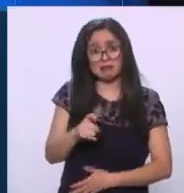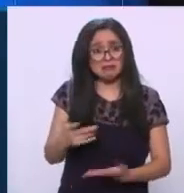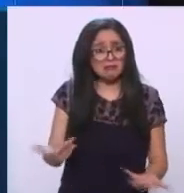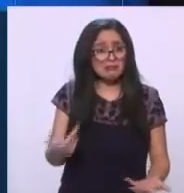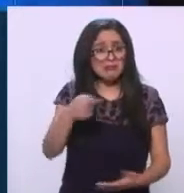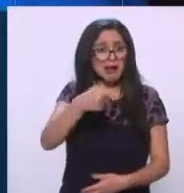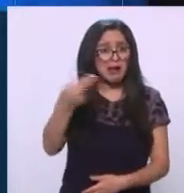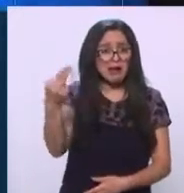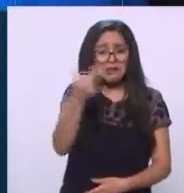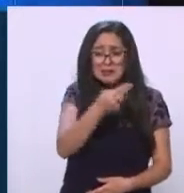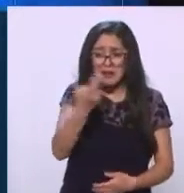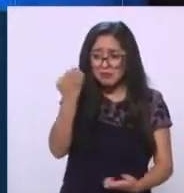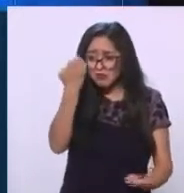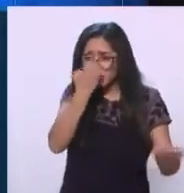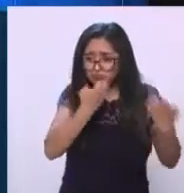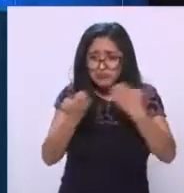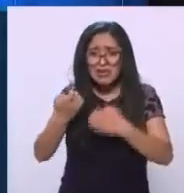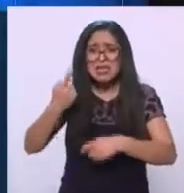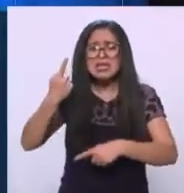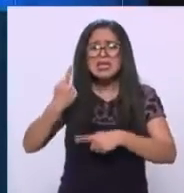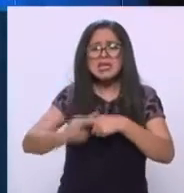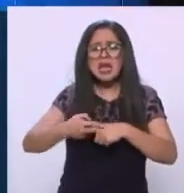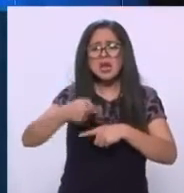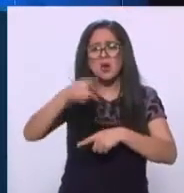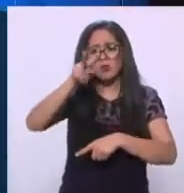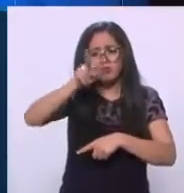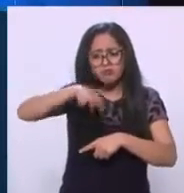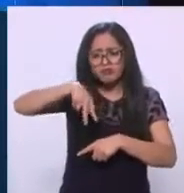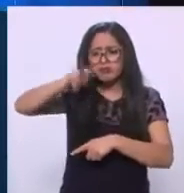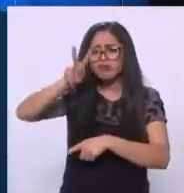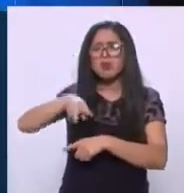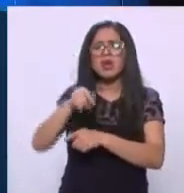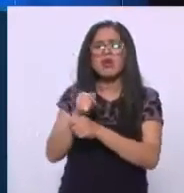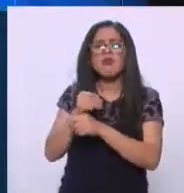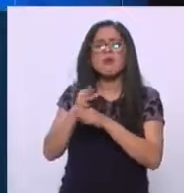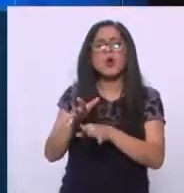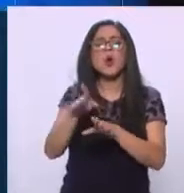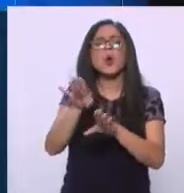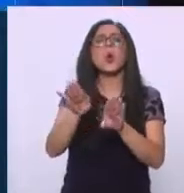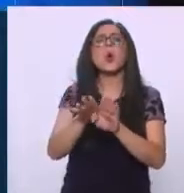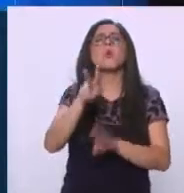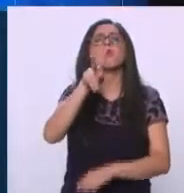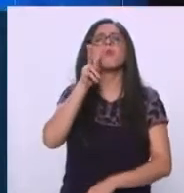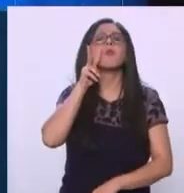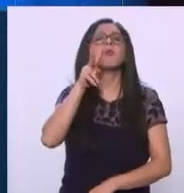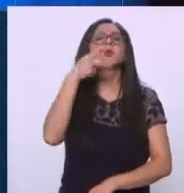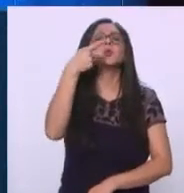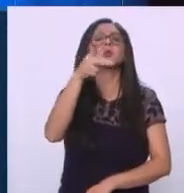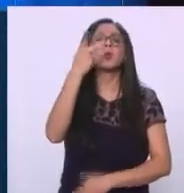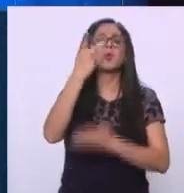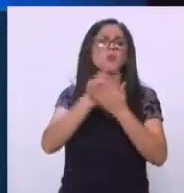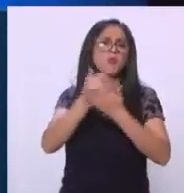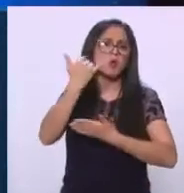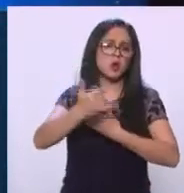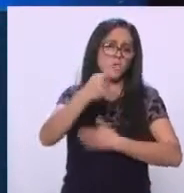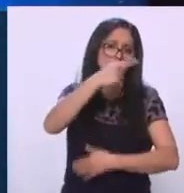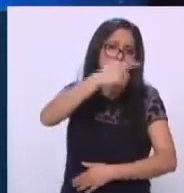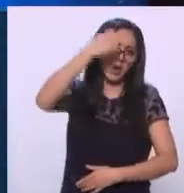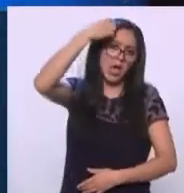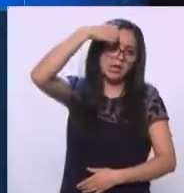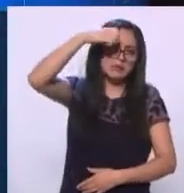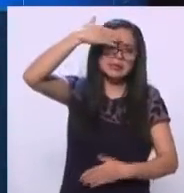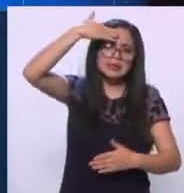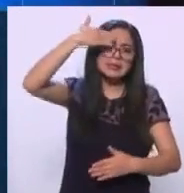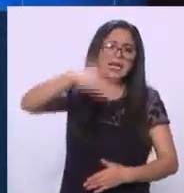los que supuestamente verificaban la información. Háblanos un poquito, ¿cómo ves tú este proyecto como especialista en comportamiento en redes sociales